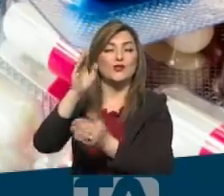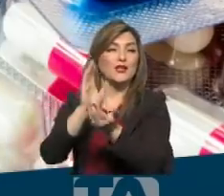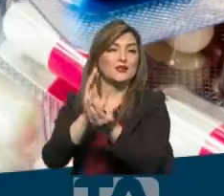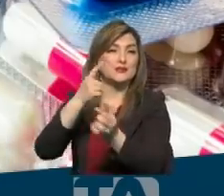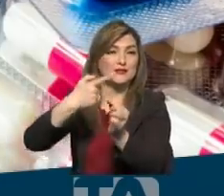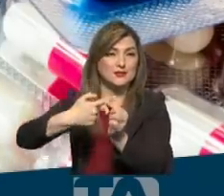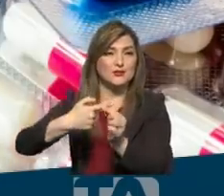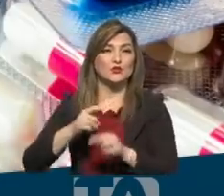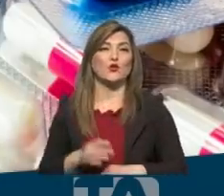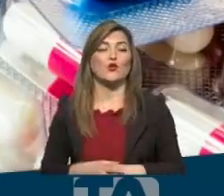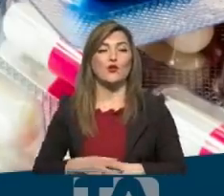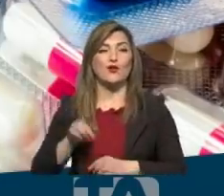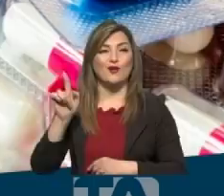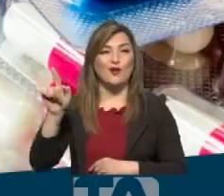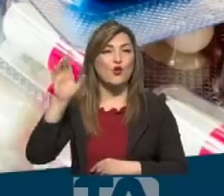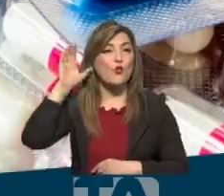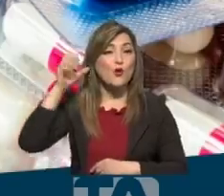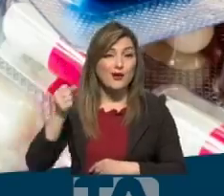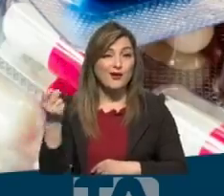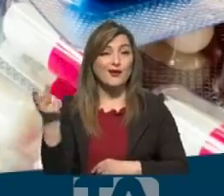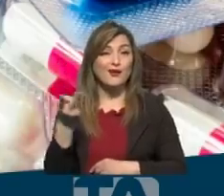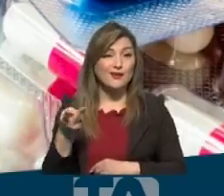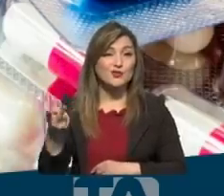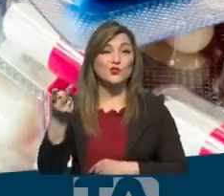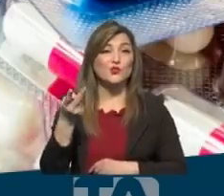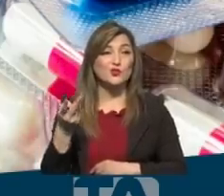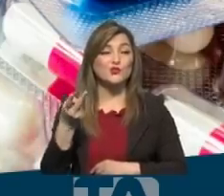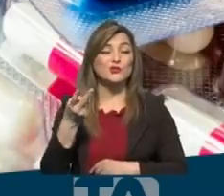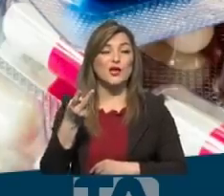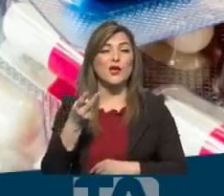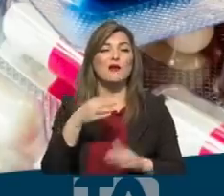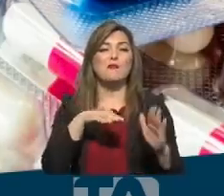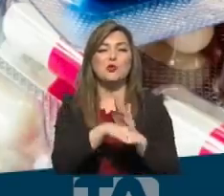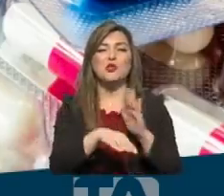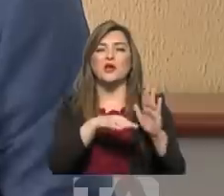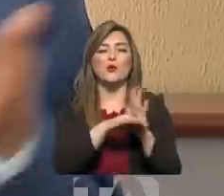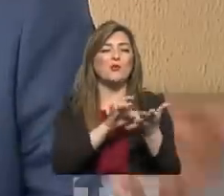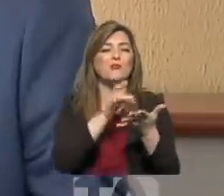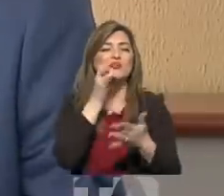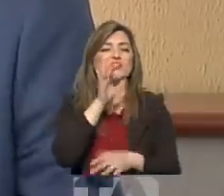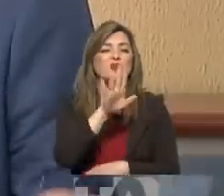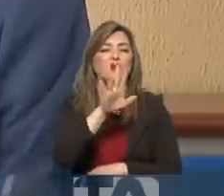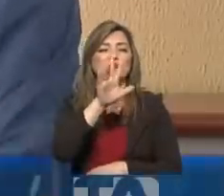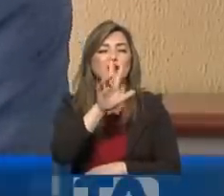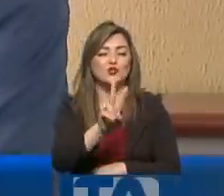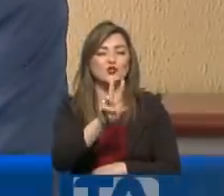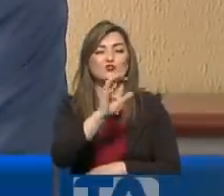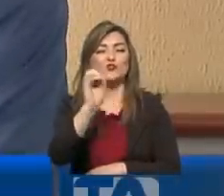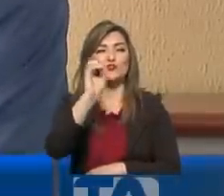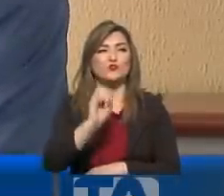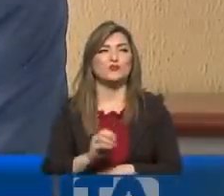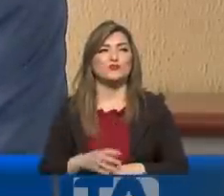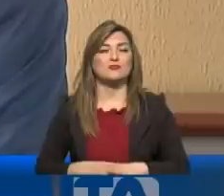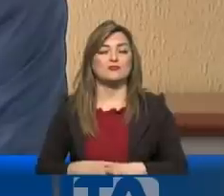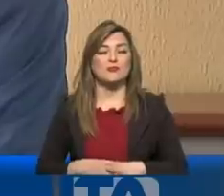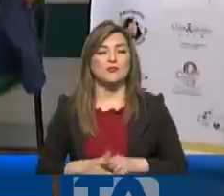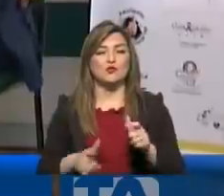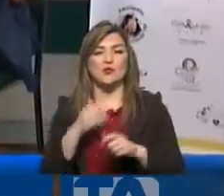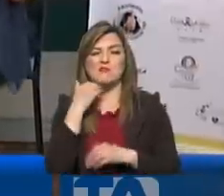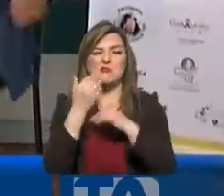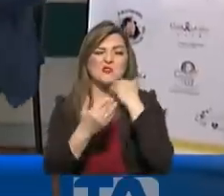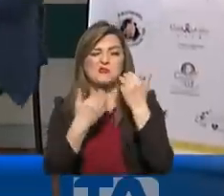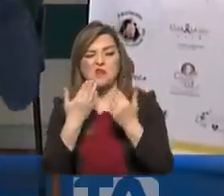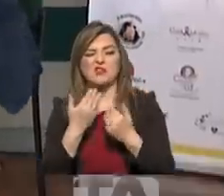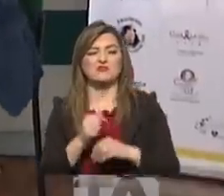Quito y el José Carrasco Arteaga en Cuenca tienen apenas el 51%. O les mata el COVID o les mata la indiferencia y la falta de medicamentos.